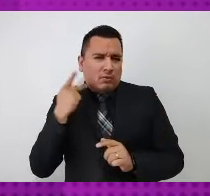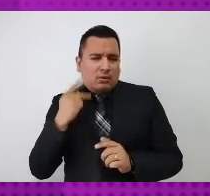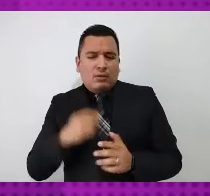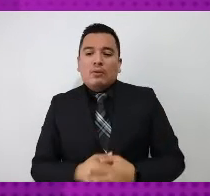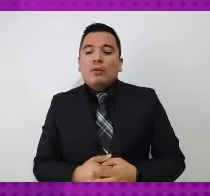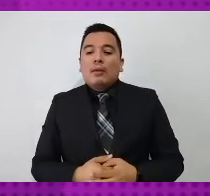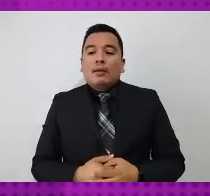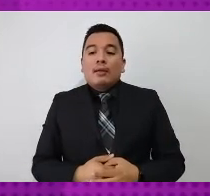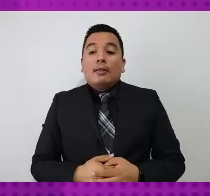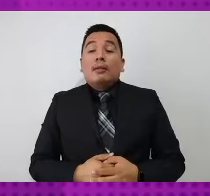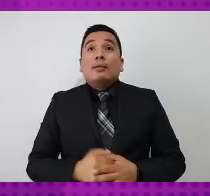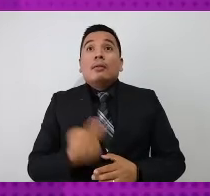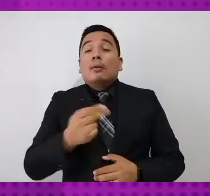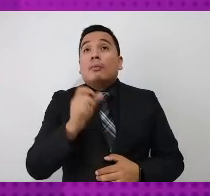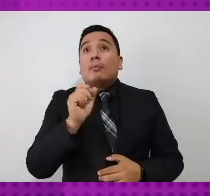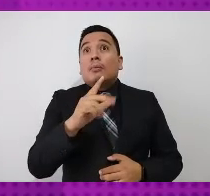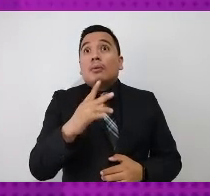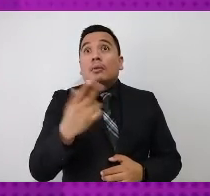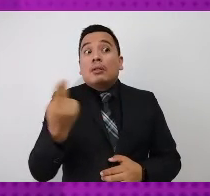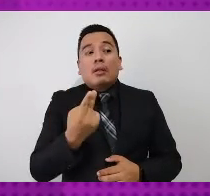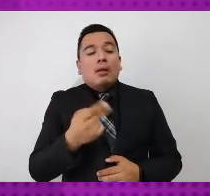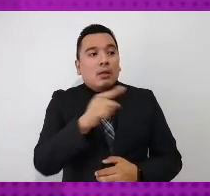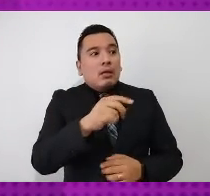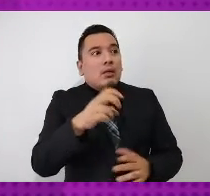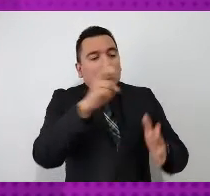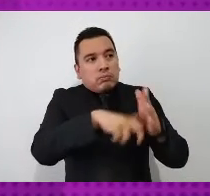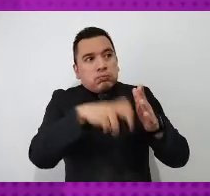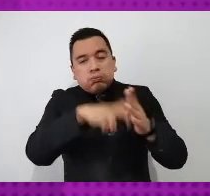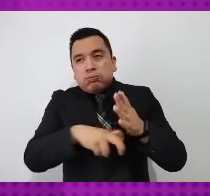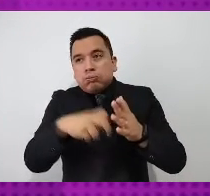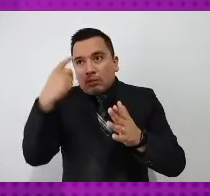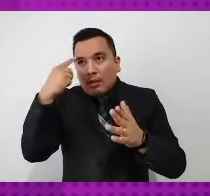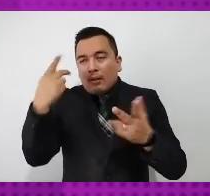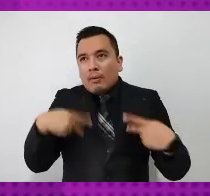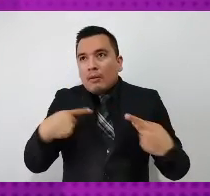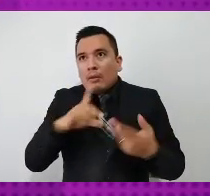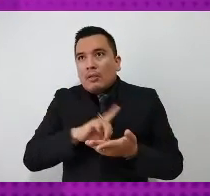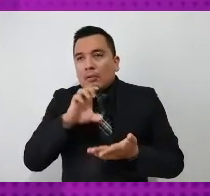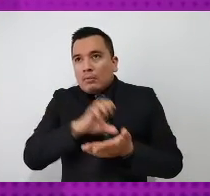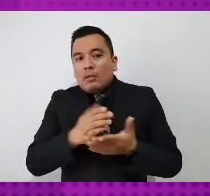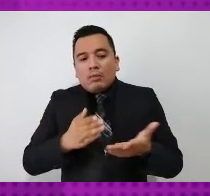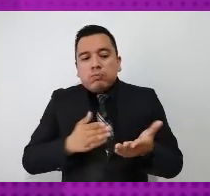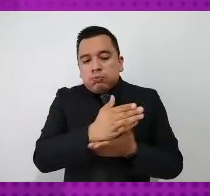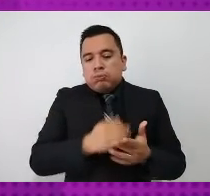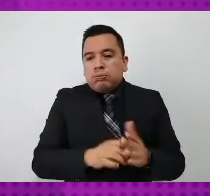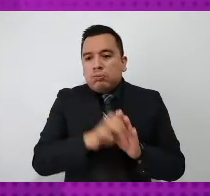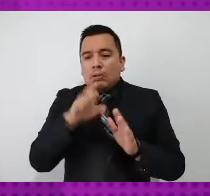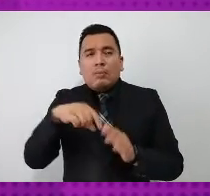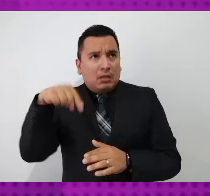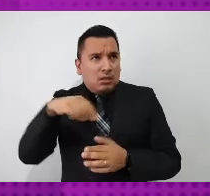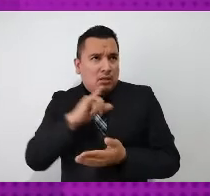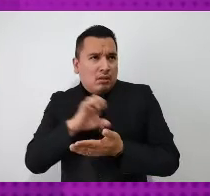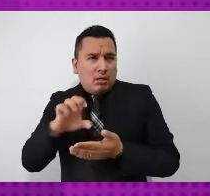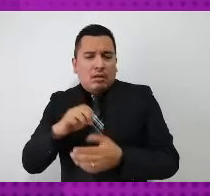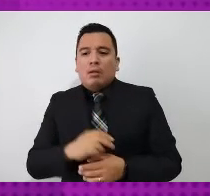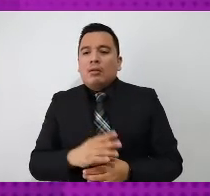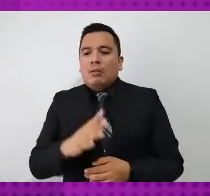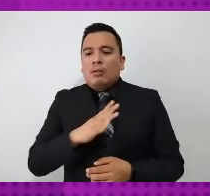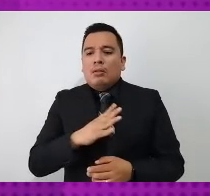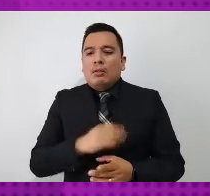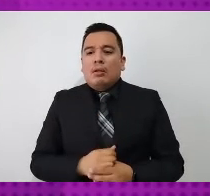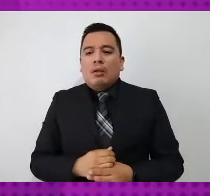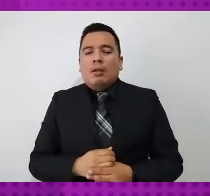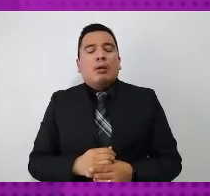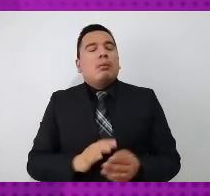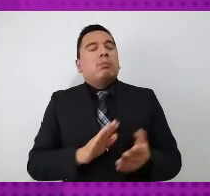deberían de ser incluyentes porque si no está este mensaje como aquí que entramos a este edificio del gec que es accesible